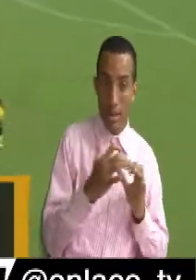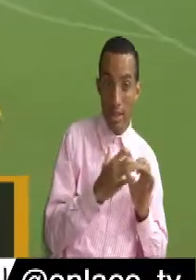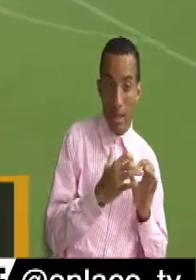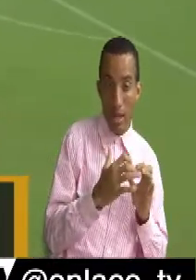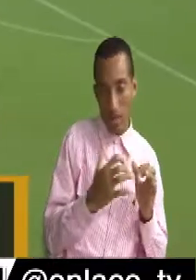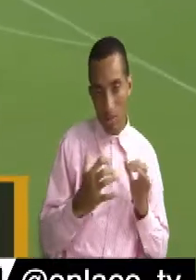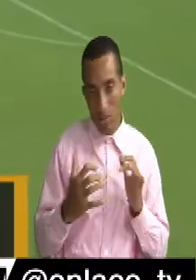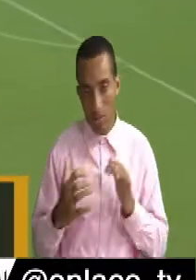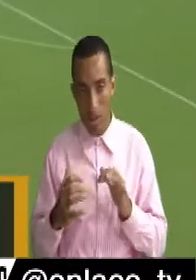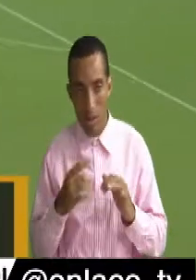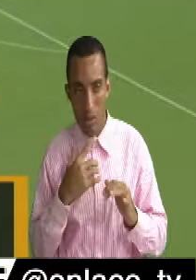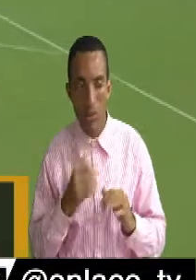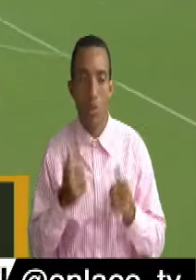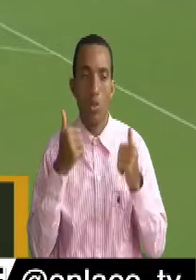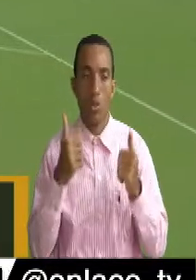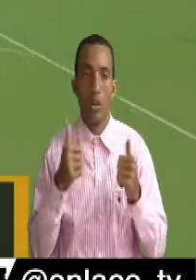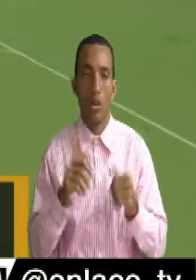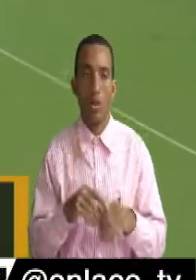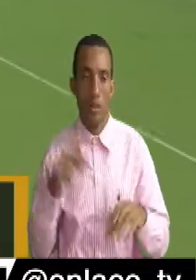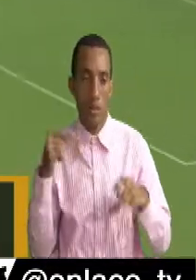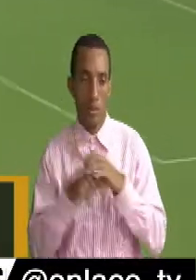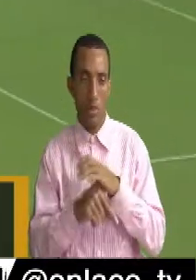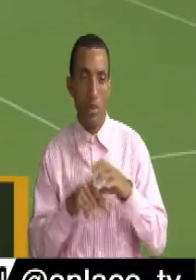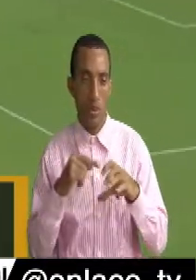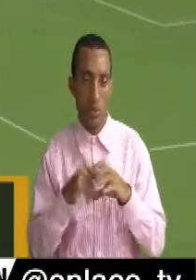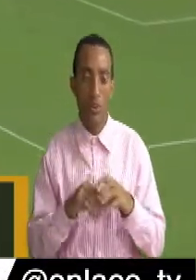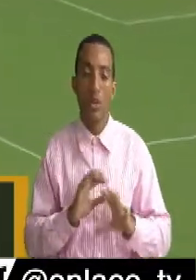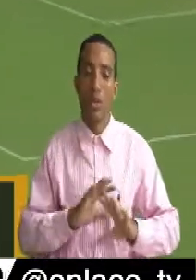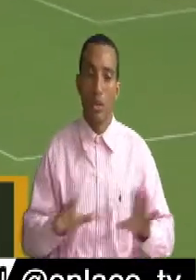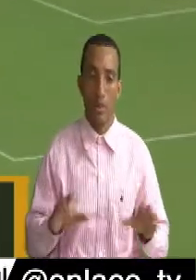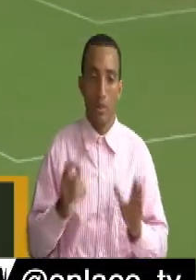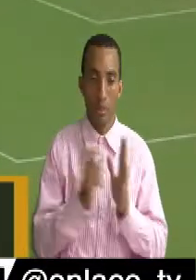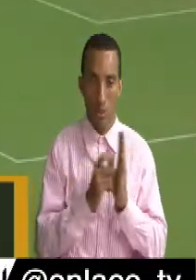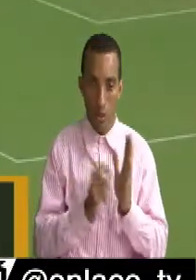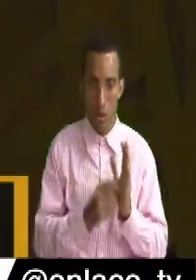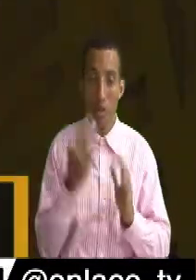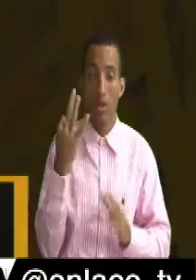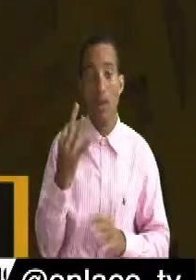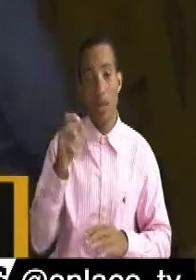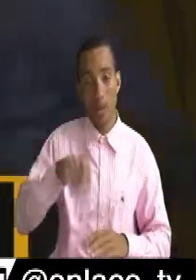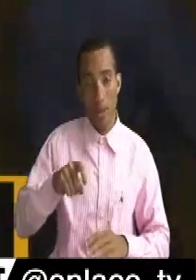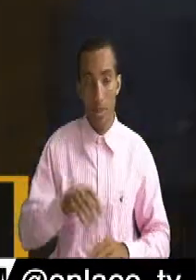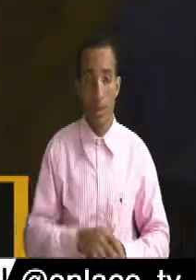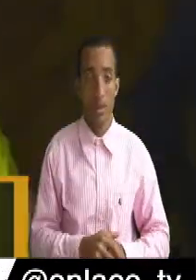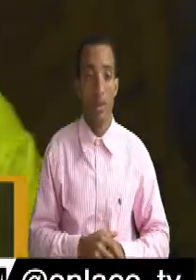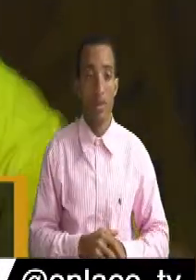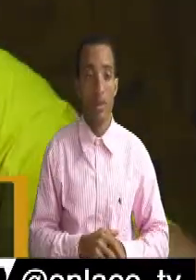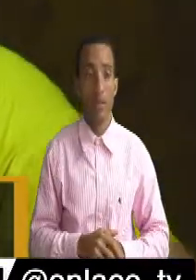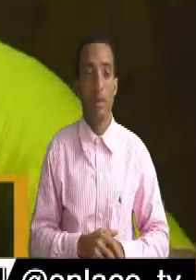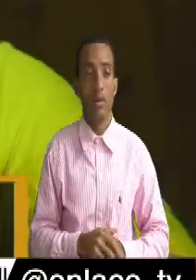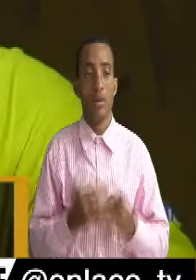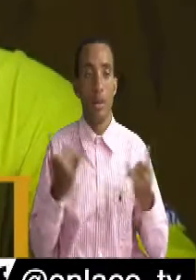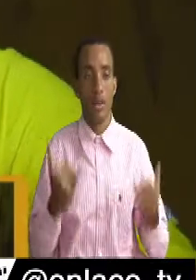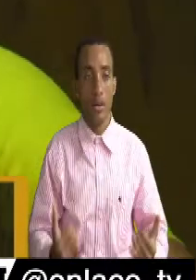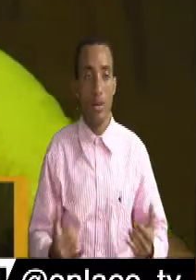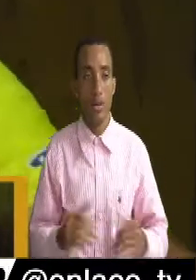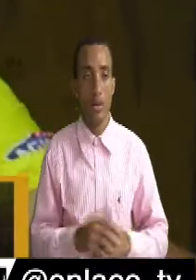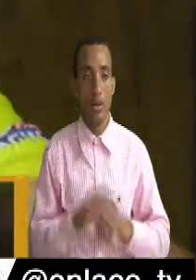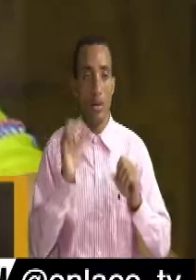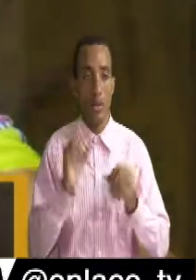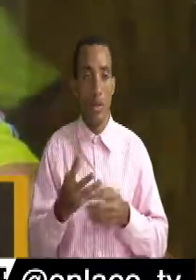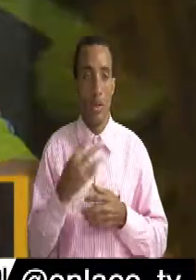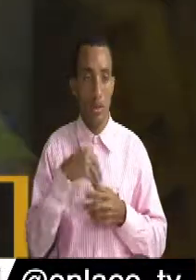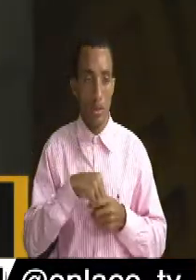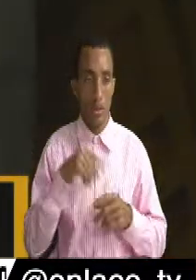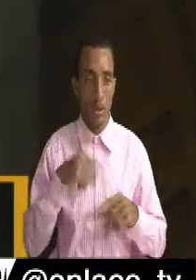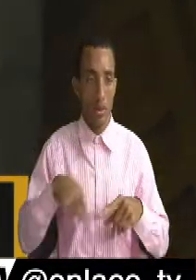creo que se hizo un buen trabajo y se sacan los 3 puntos que lo necesitábamos. Contento por el resultado porque es algo que veníamos buscando. Y bueno, ahora lo conseguimos, alcanza para la gente de